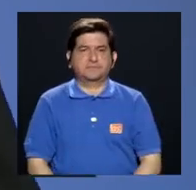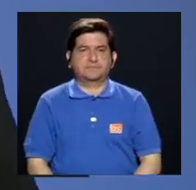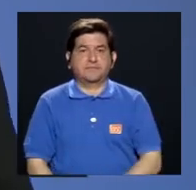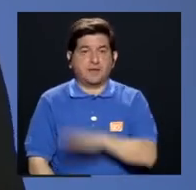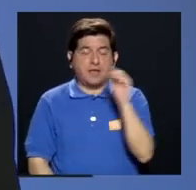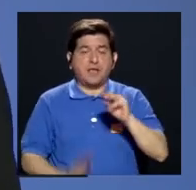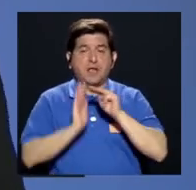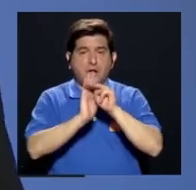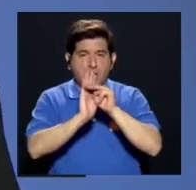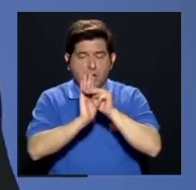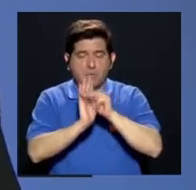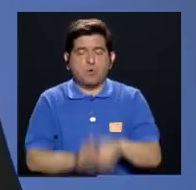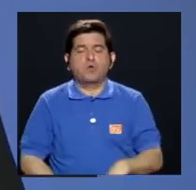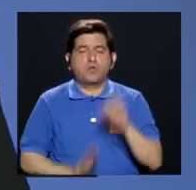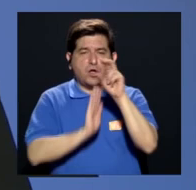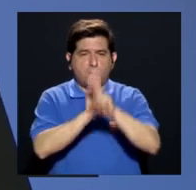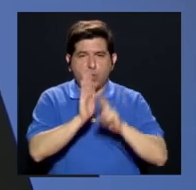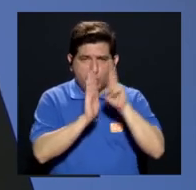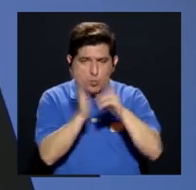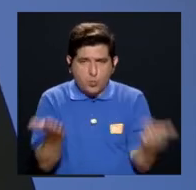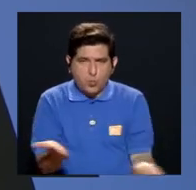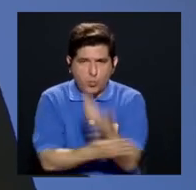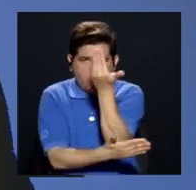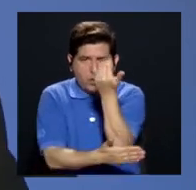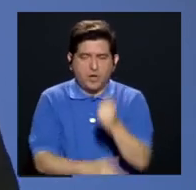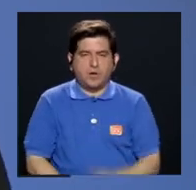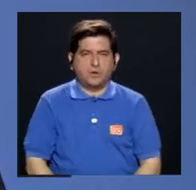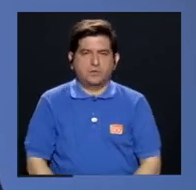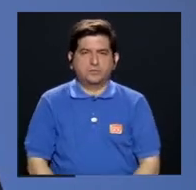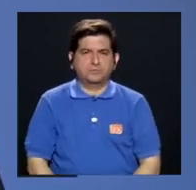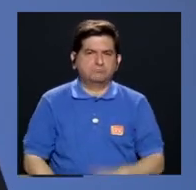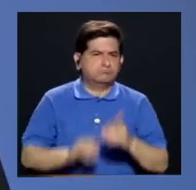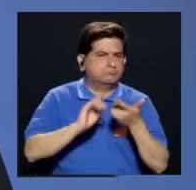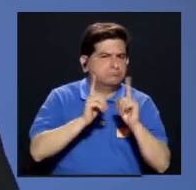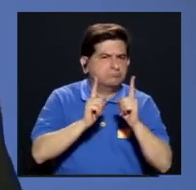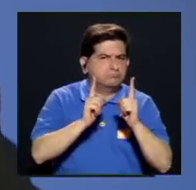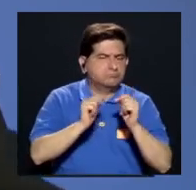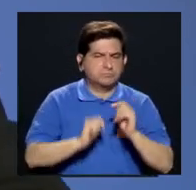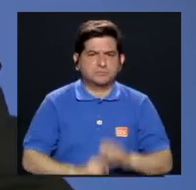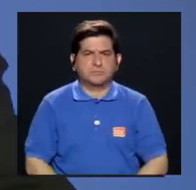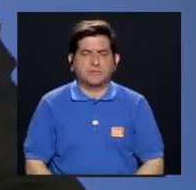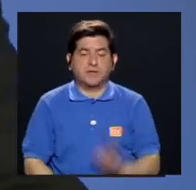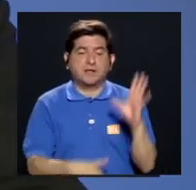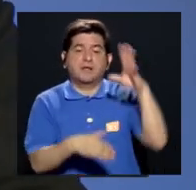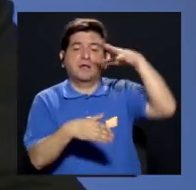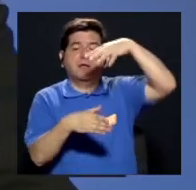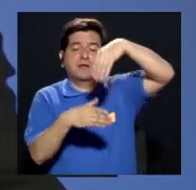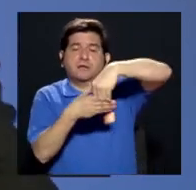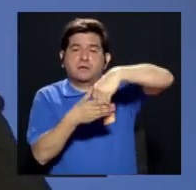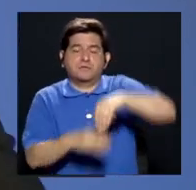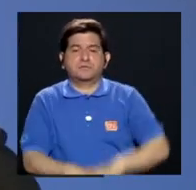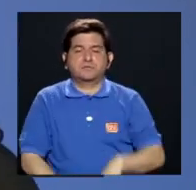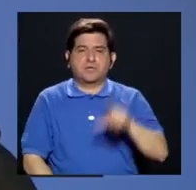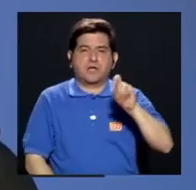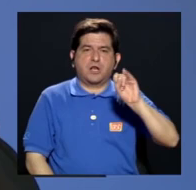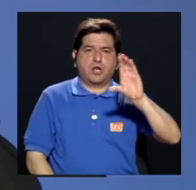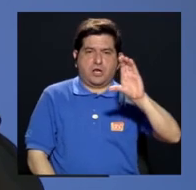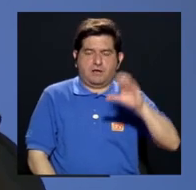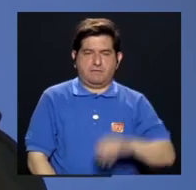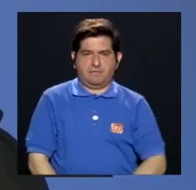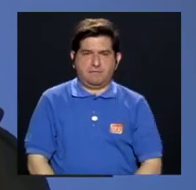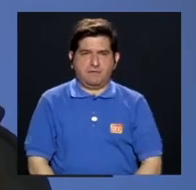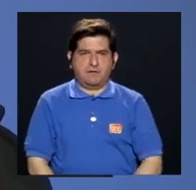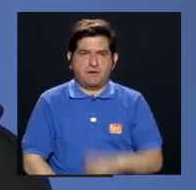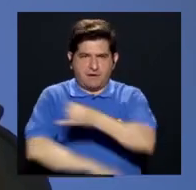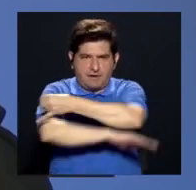los modelos curriculares nuevos están aquellos que incluyen la licenciatura